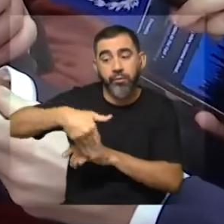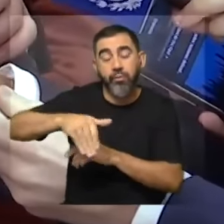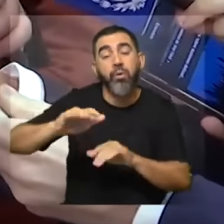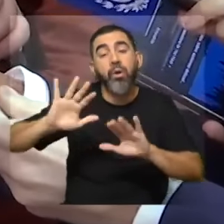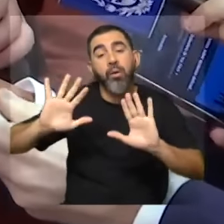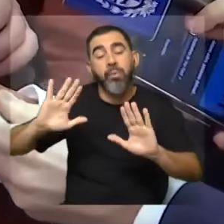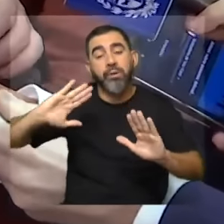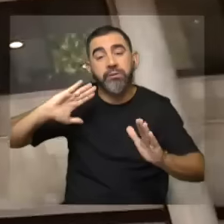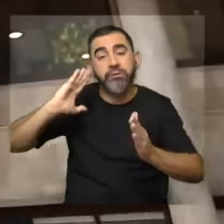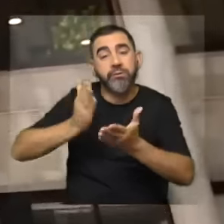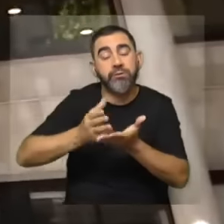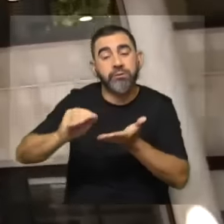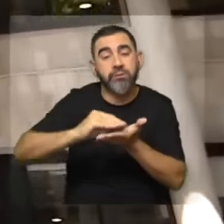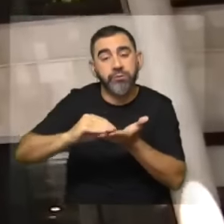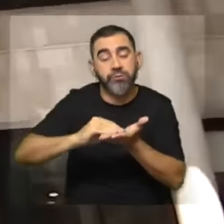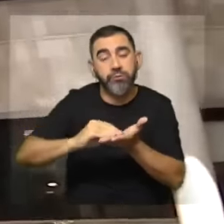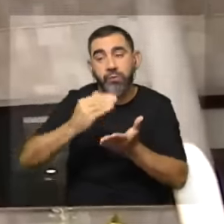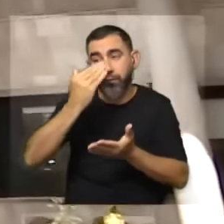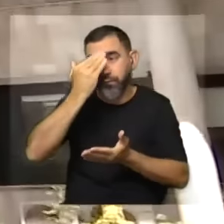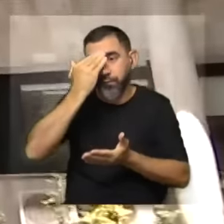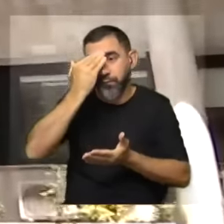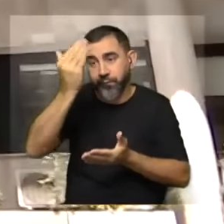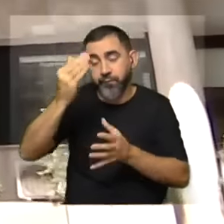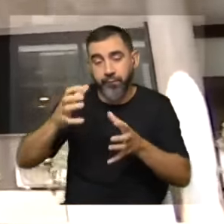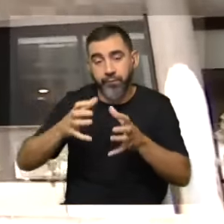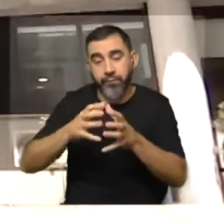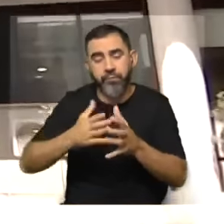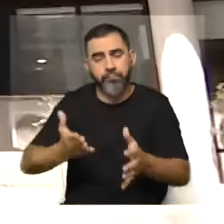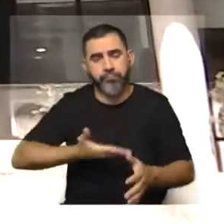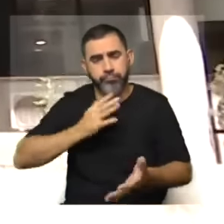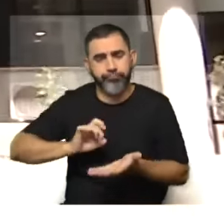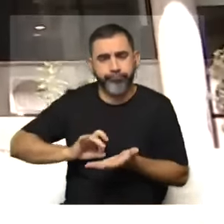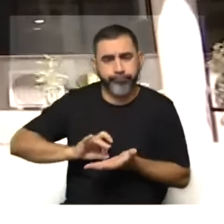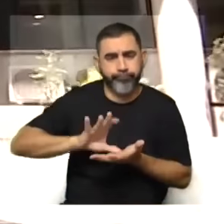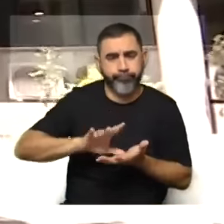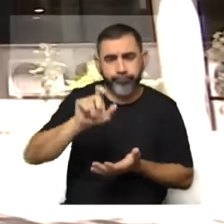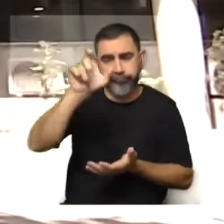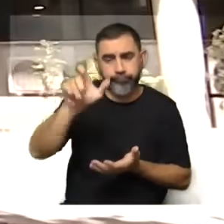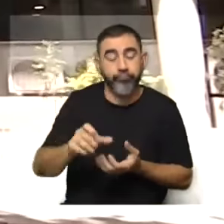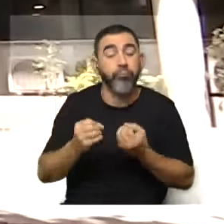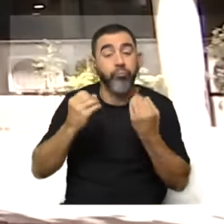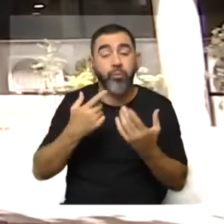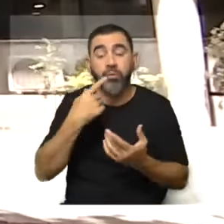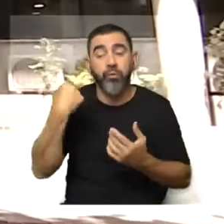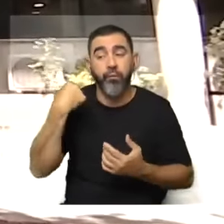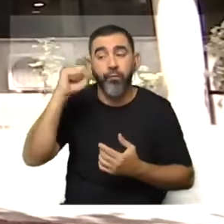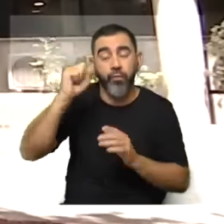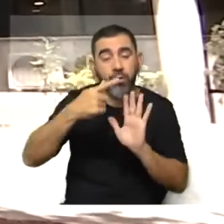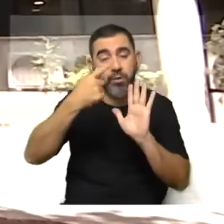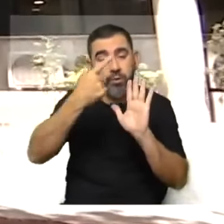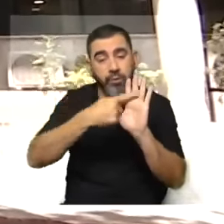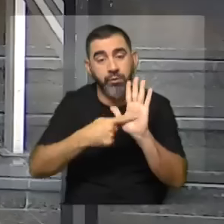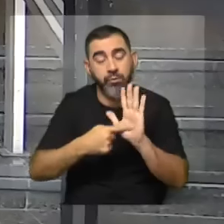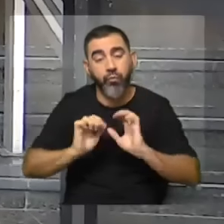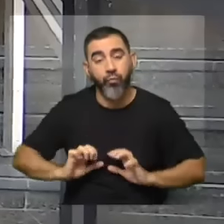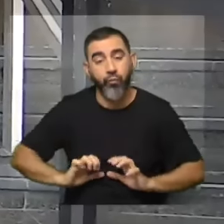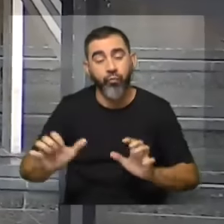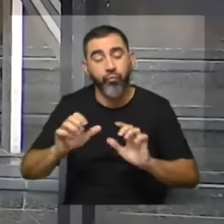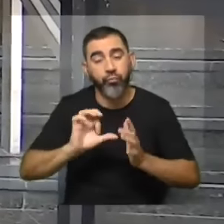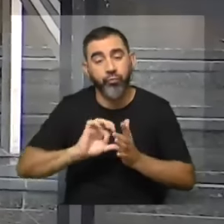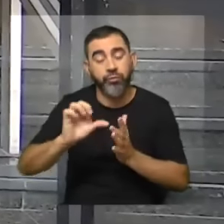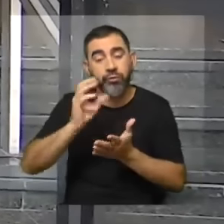aplique una sanción administrativa desde el frente amplio se reclama la destitución de Enciso por considerar que violó el estatuto del funcionario del